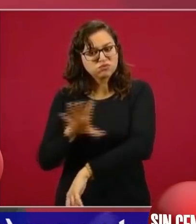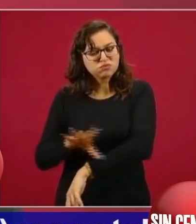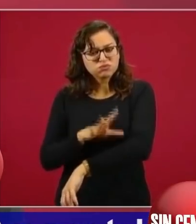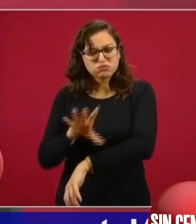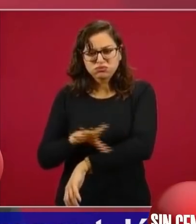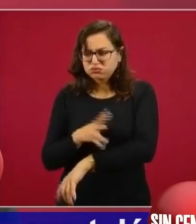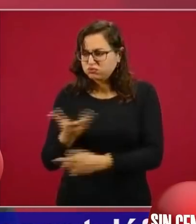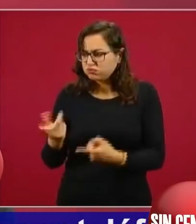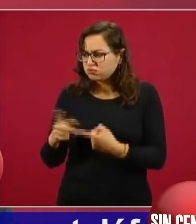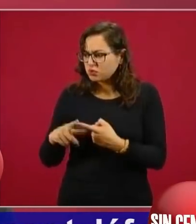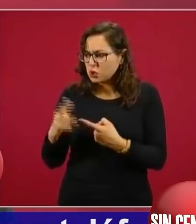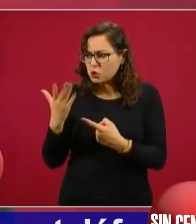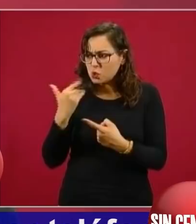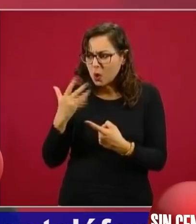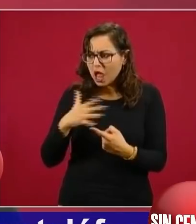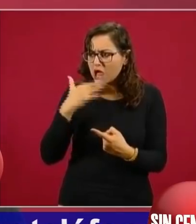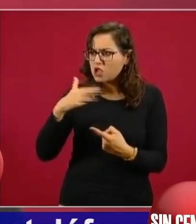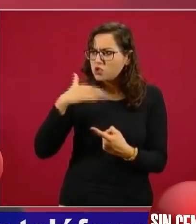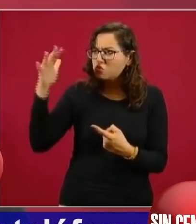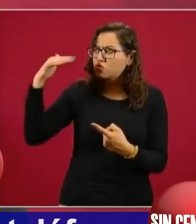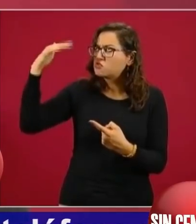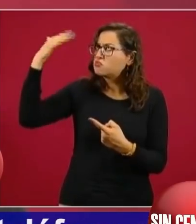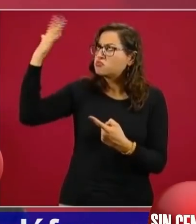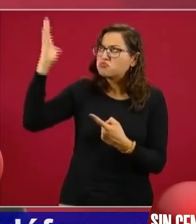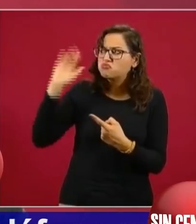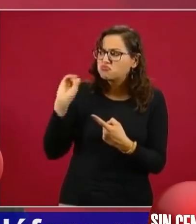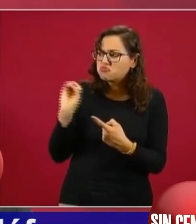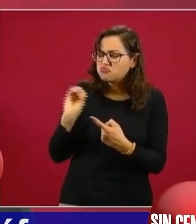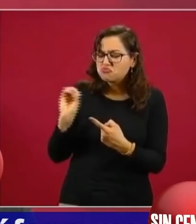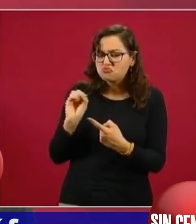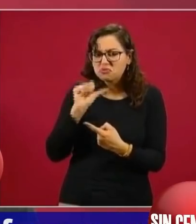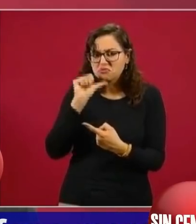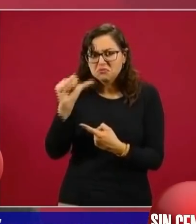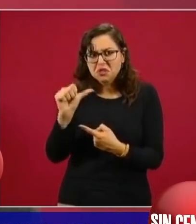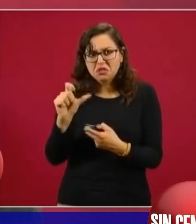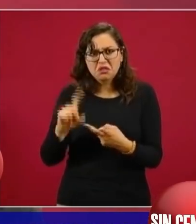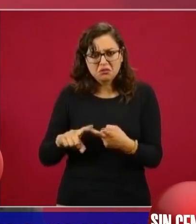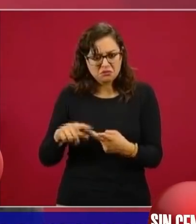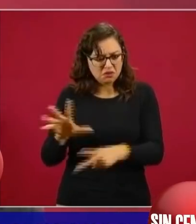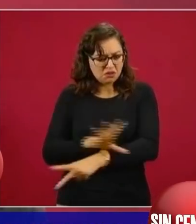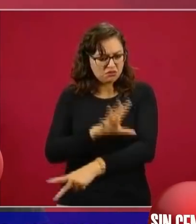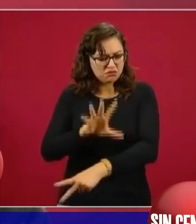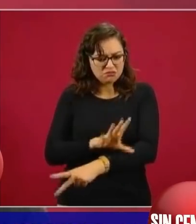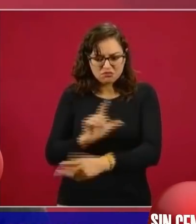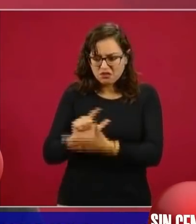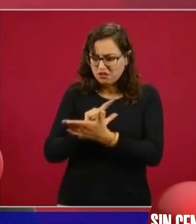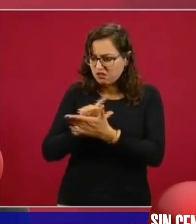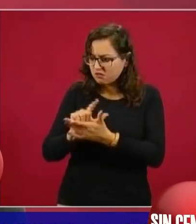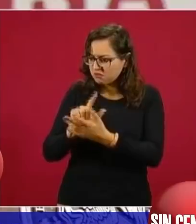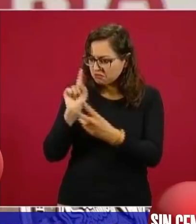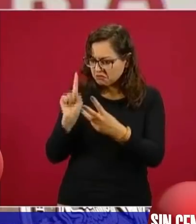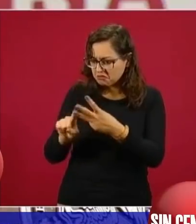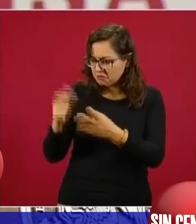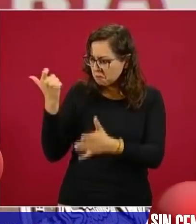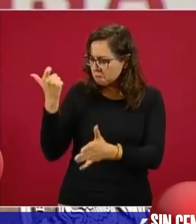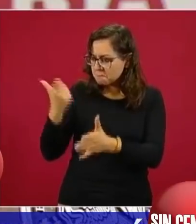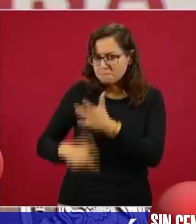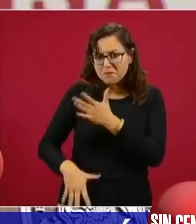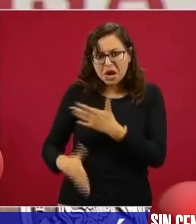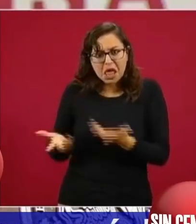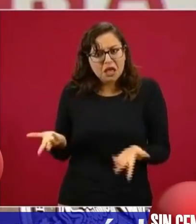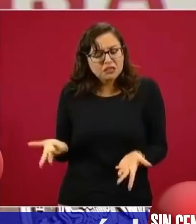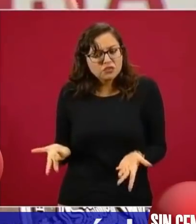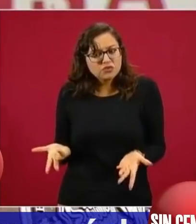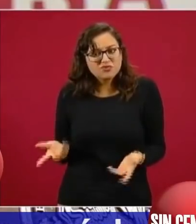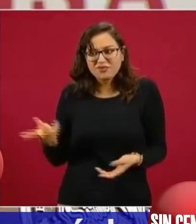pues no hay contaminación, ¿sí? Es energía limpia y barata, y tenemos